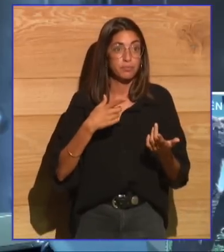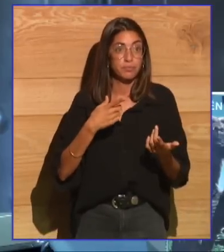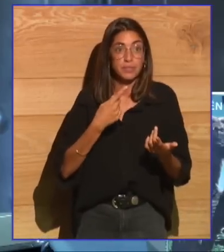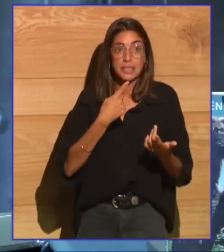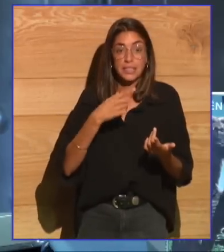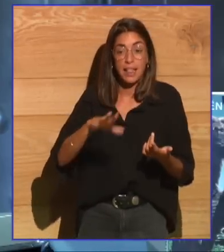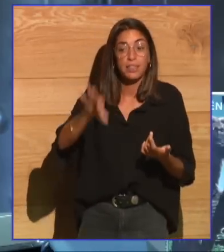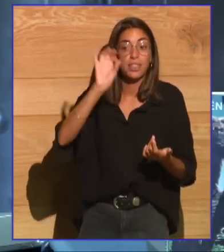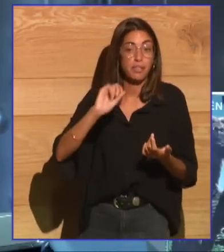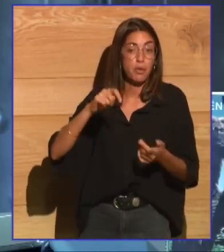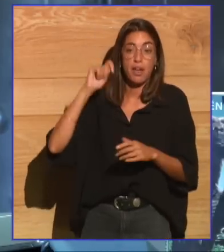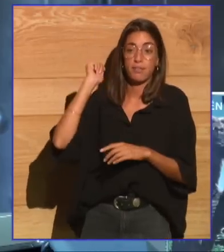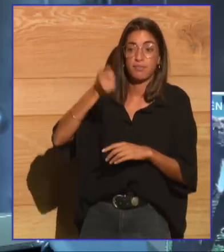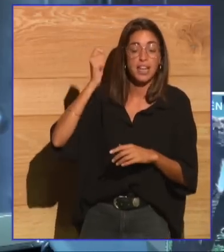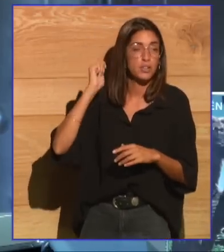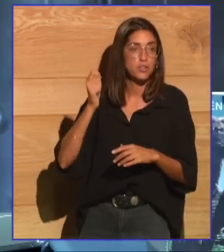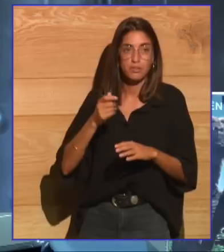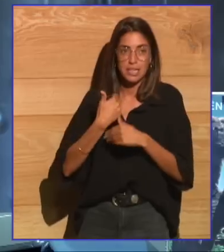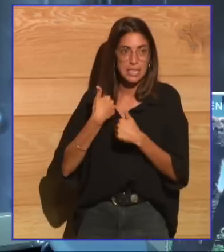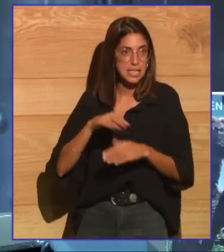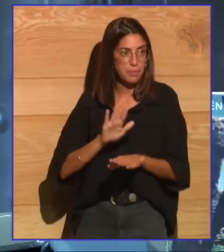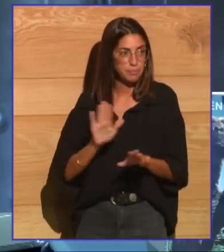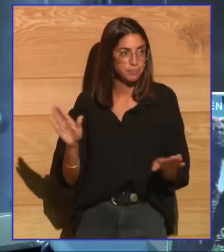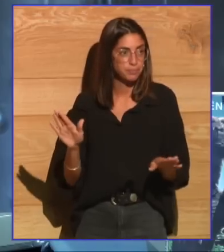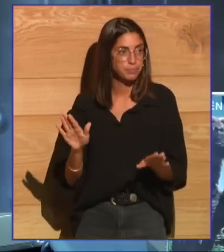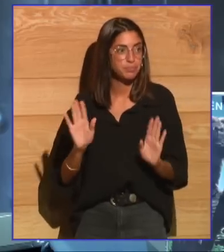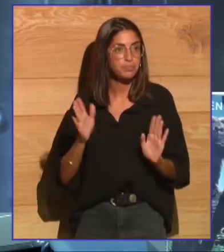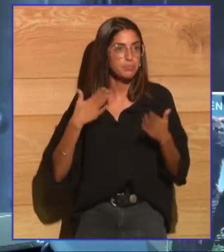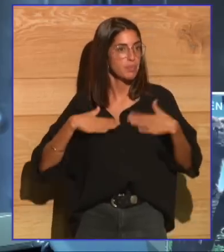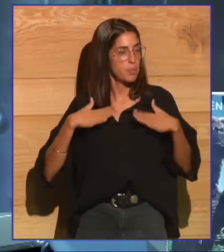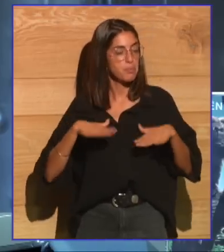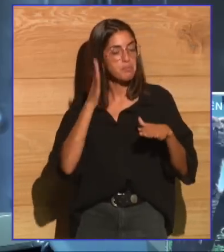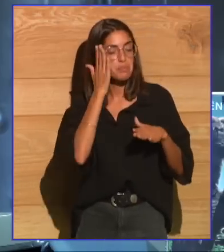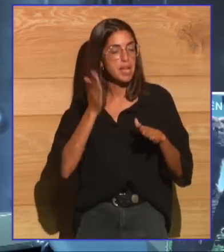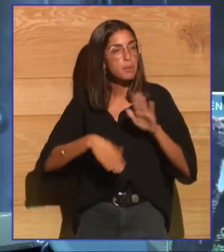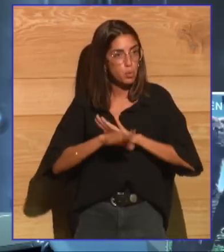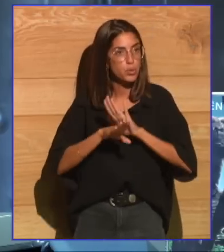es muy fácil pero siguen pijamas rodrigo